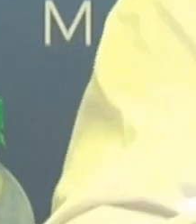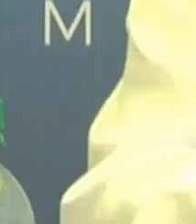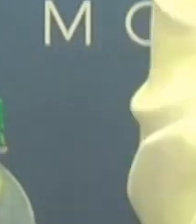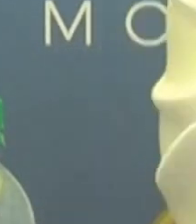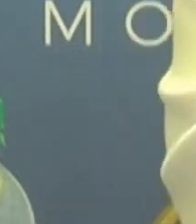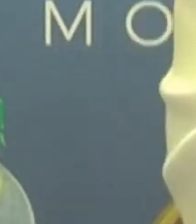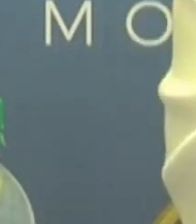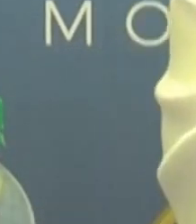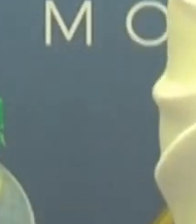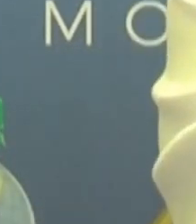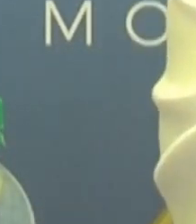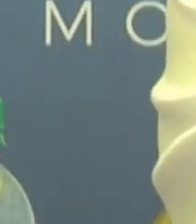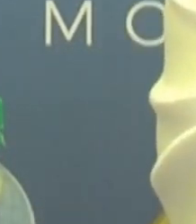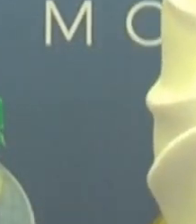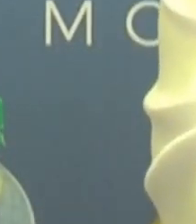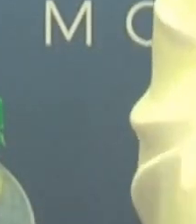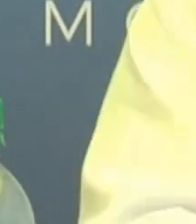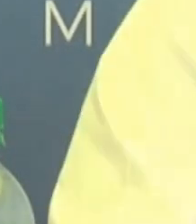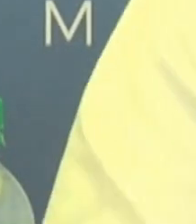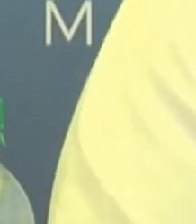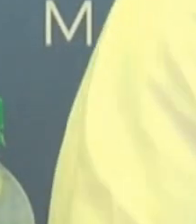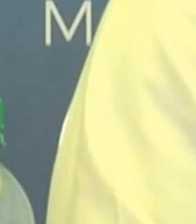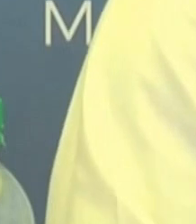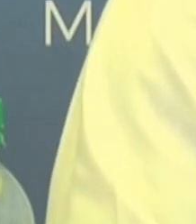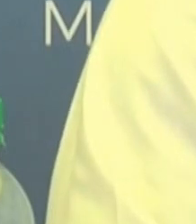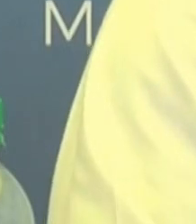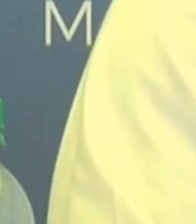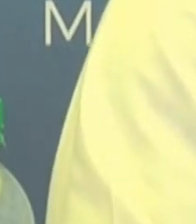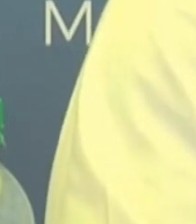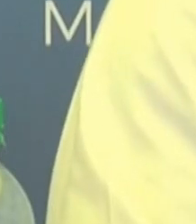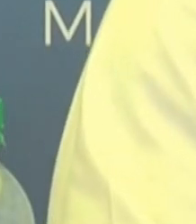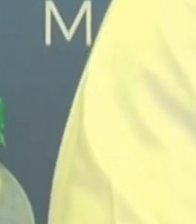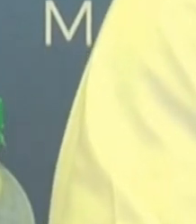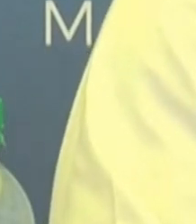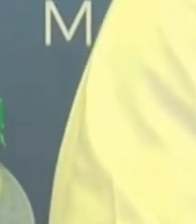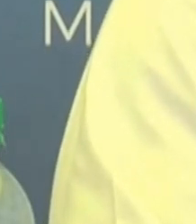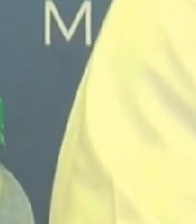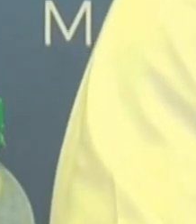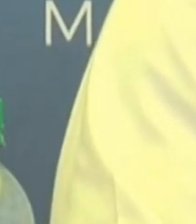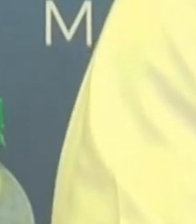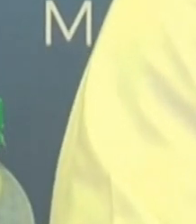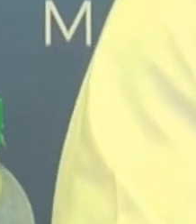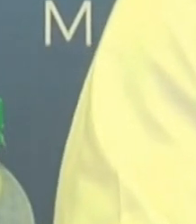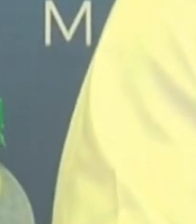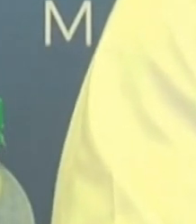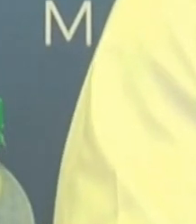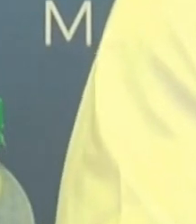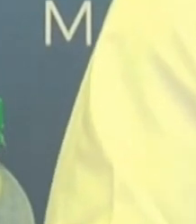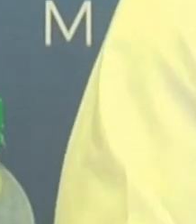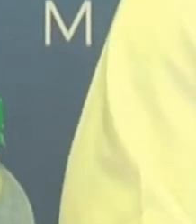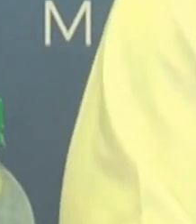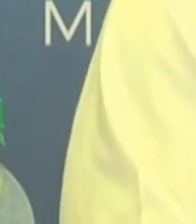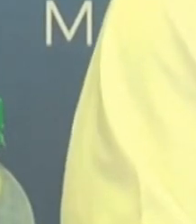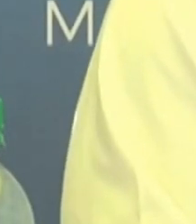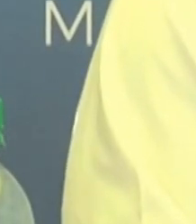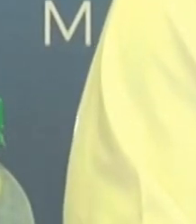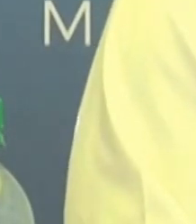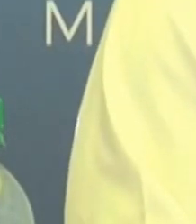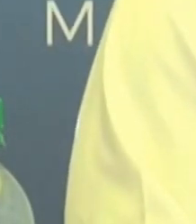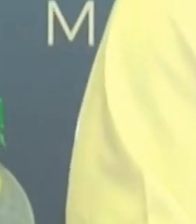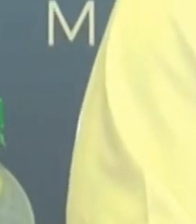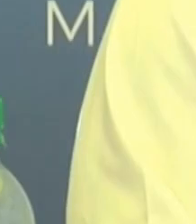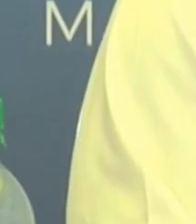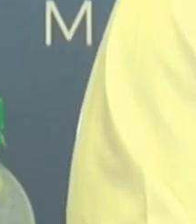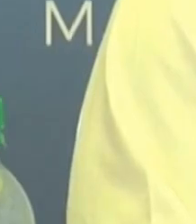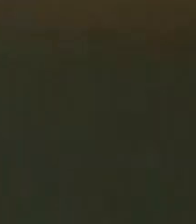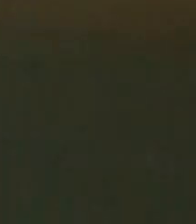negativo. Y el gobierno ha dispuesto, el presidente Duque ha dispuesto, todas las unidades militares y de policía están en un trabajo de prevención